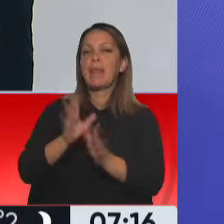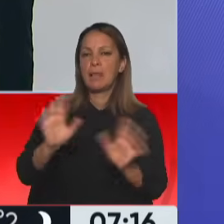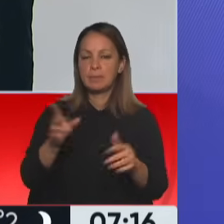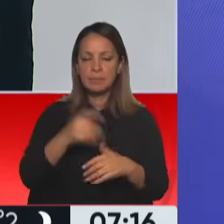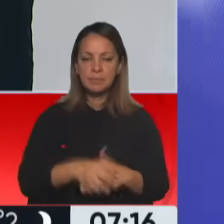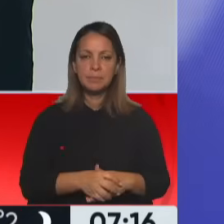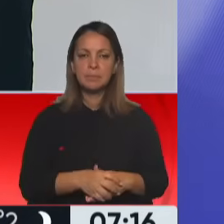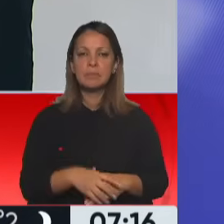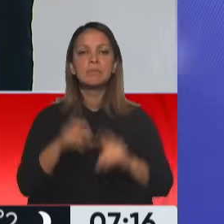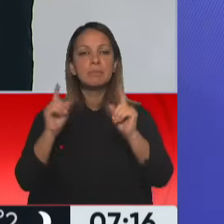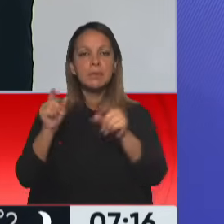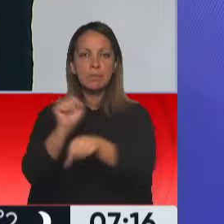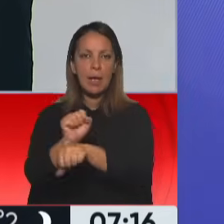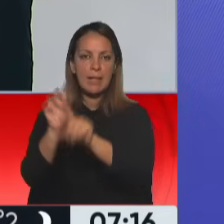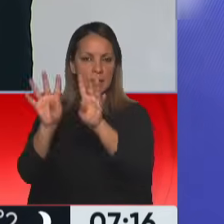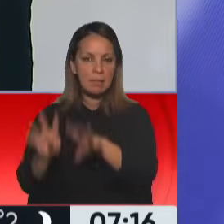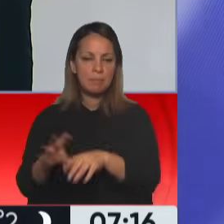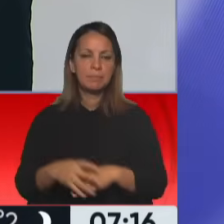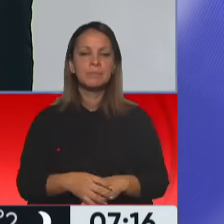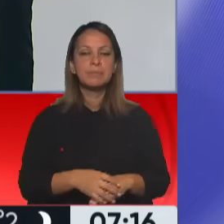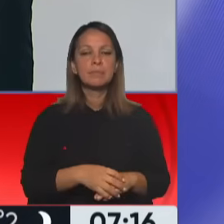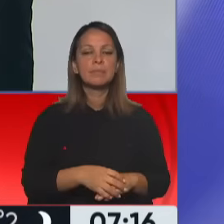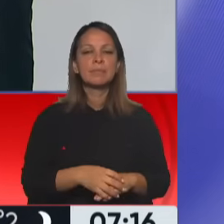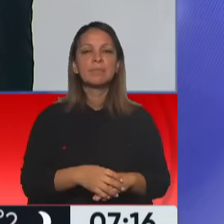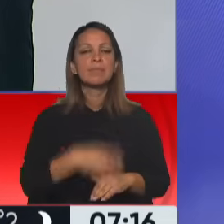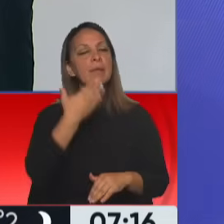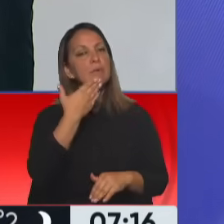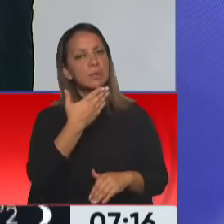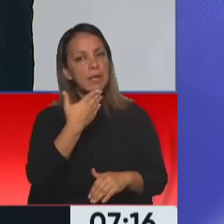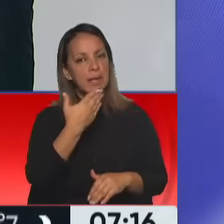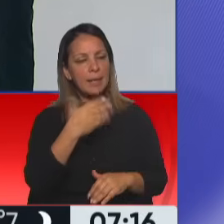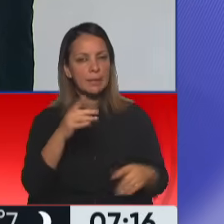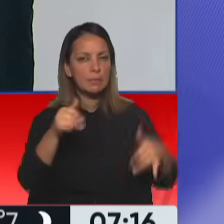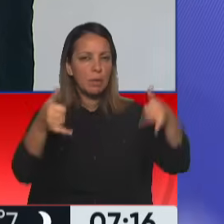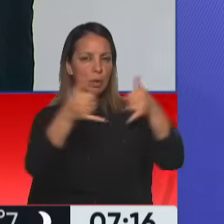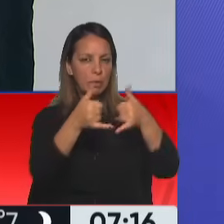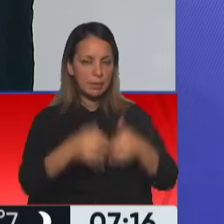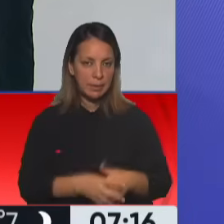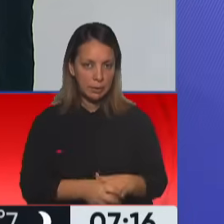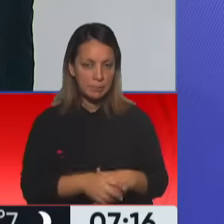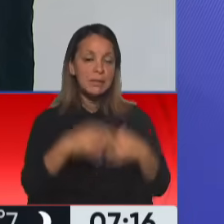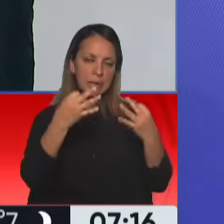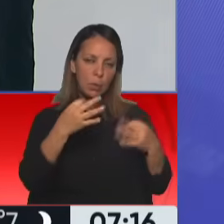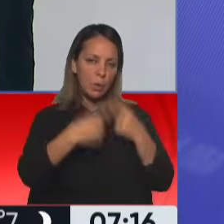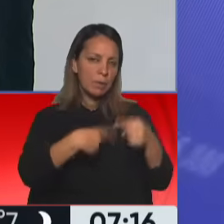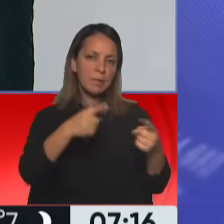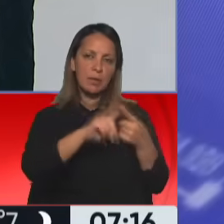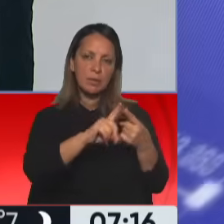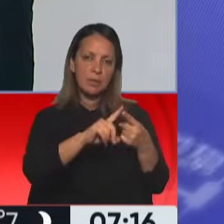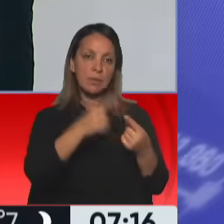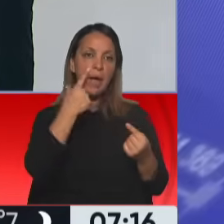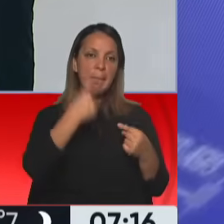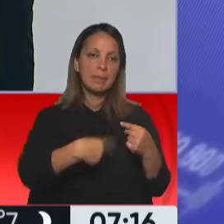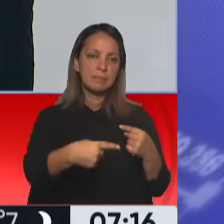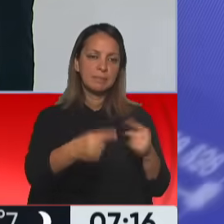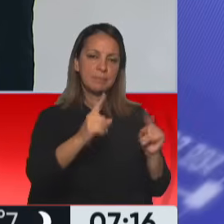continuar y en la cárcel de Bower. Doctora, le agradecemos muchísimo esta Sí. comunicación con la televisión pública y seguramente seguiremos en contacto a partir de estas recusaciones que usted